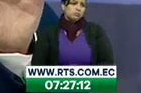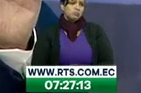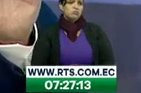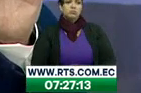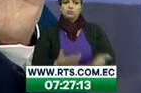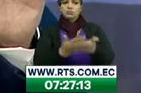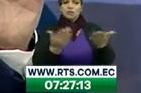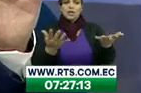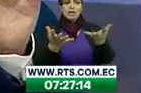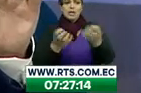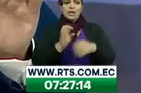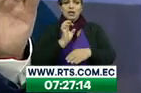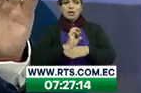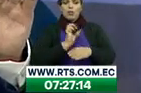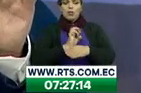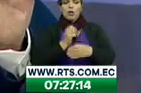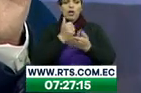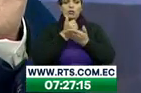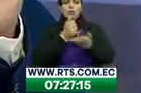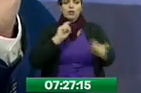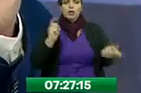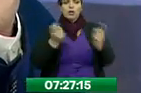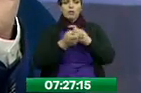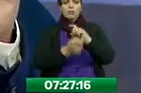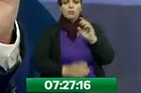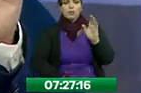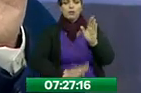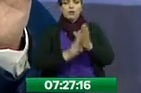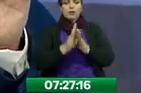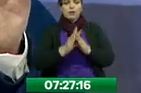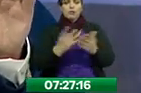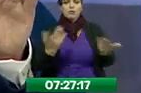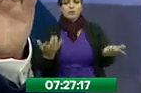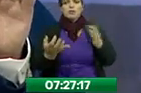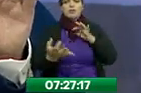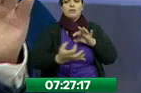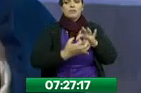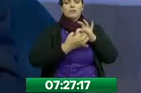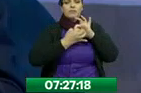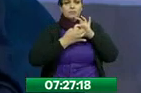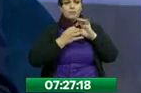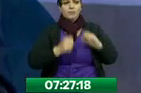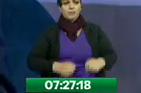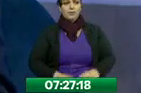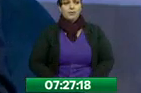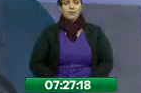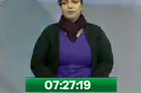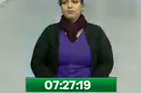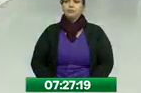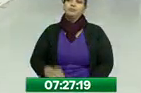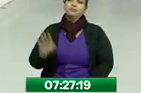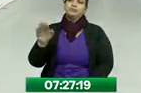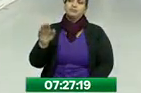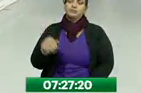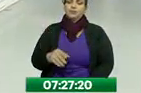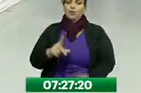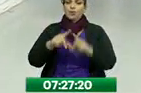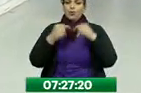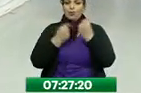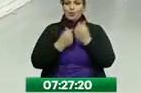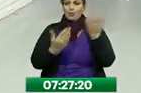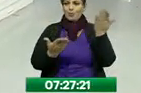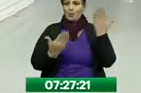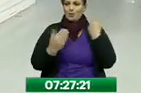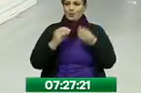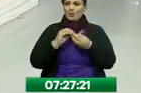oportunidades, por un cambio, ese cambio que todavía aspira el pueblo ecuatoriano. Jaime Nebot, del Partido Social Cristiano, no